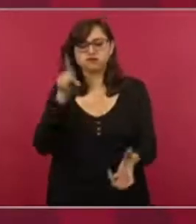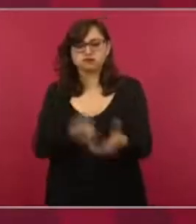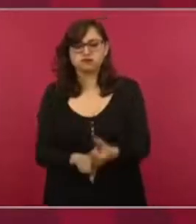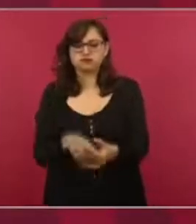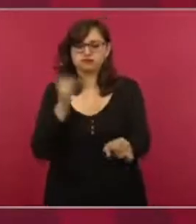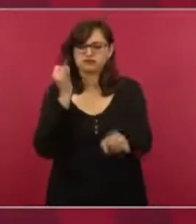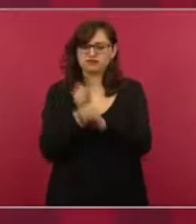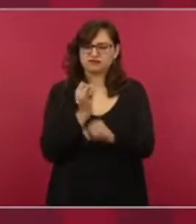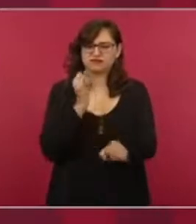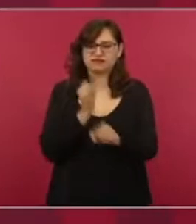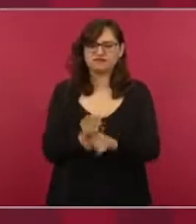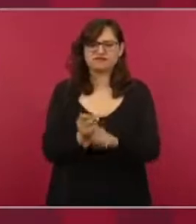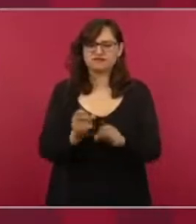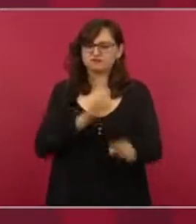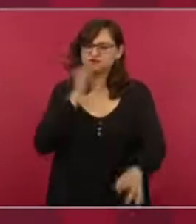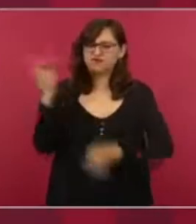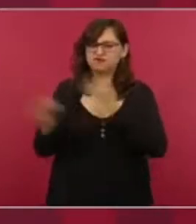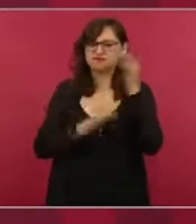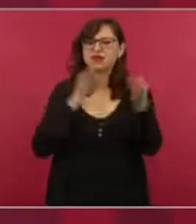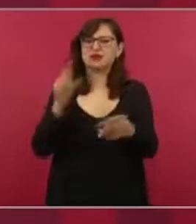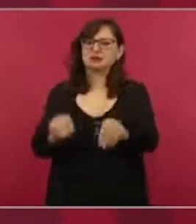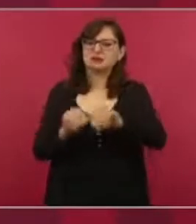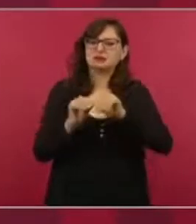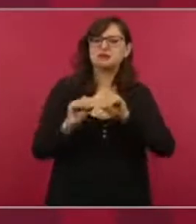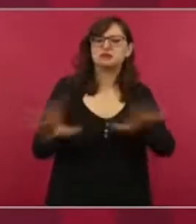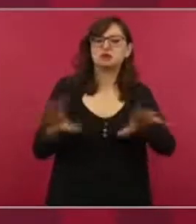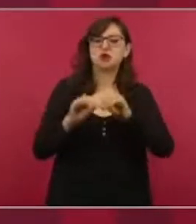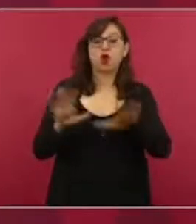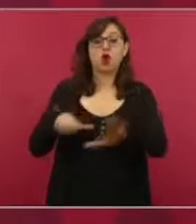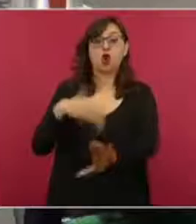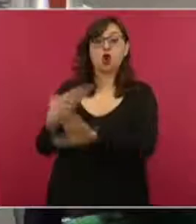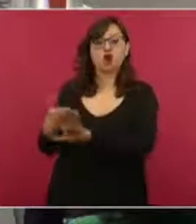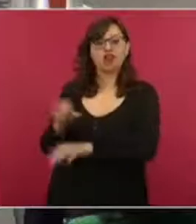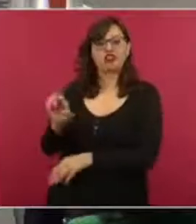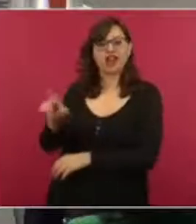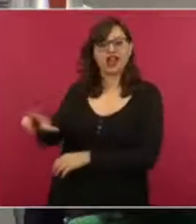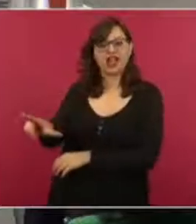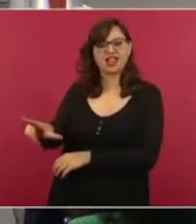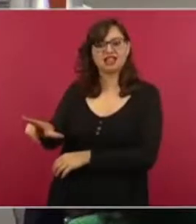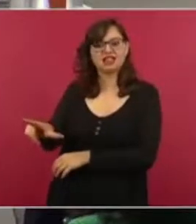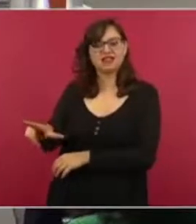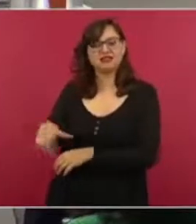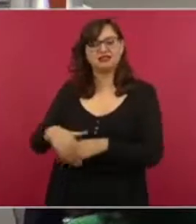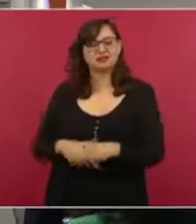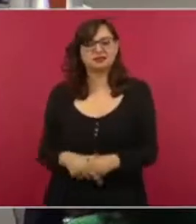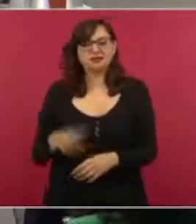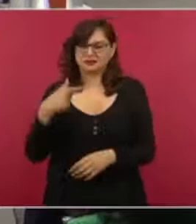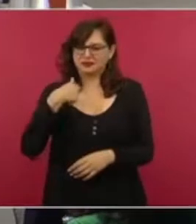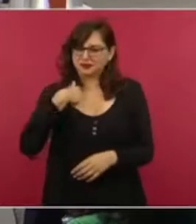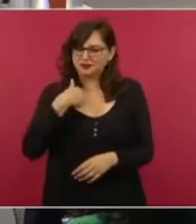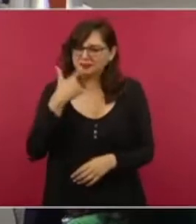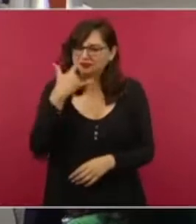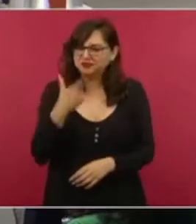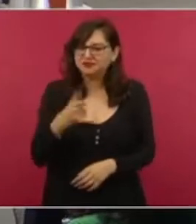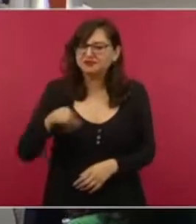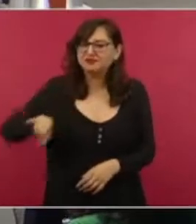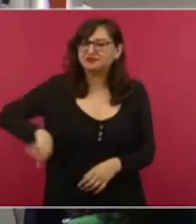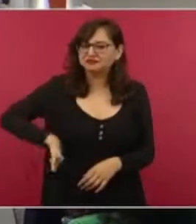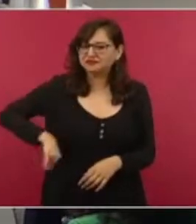la propaganda a todo lo que daba. Y me llamó mucho la atención porque estuve viendo.